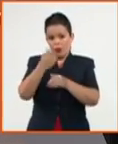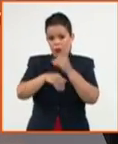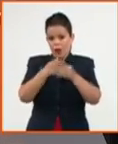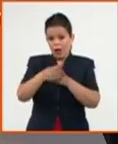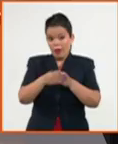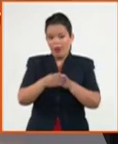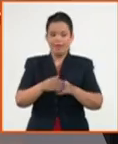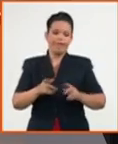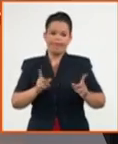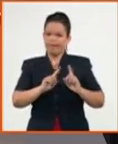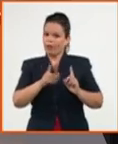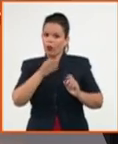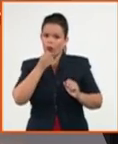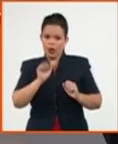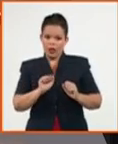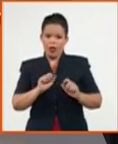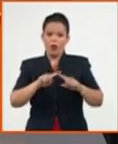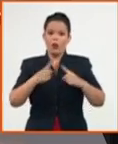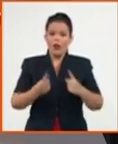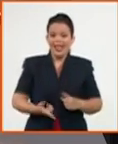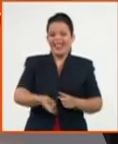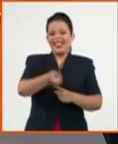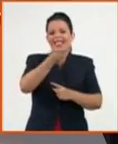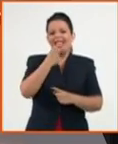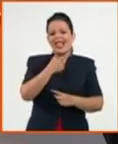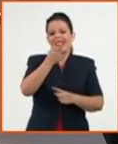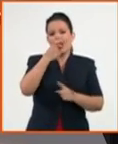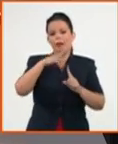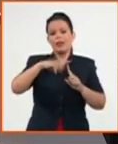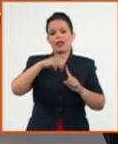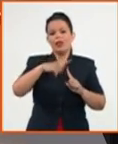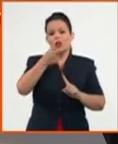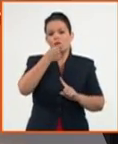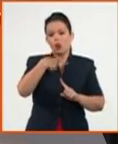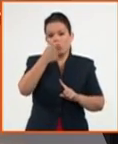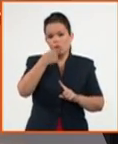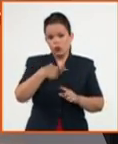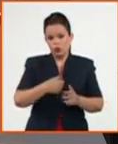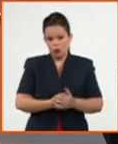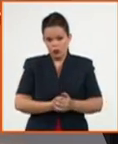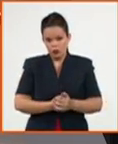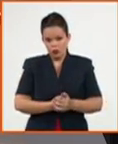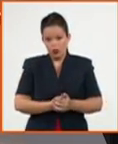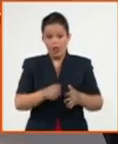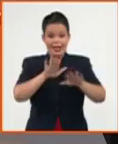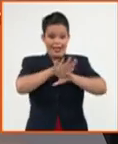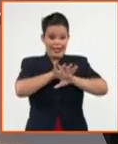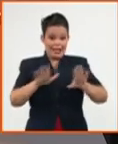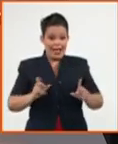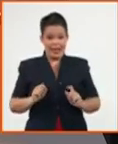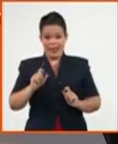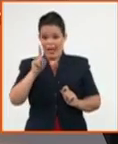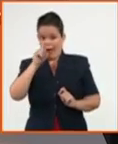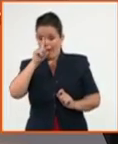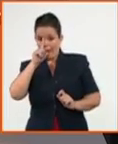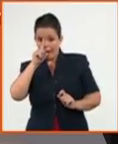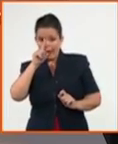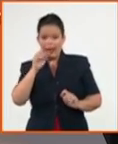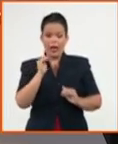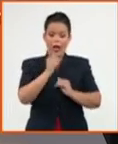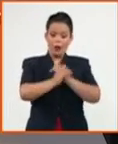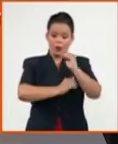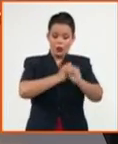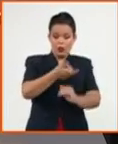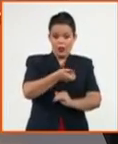una vez que terminen este tratamiento digamos que vayan a 12 de mantenimiento lo que llamamos dosis más baja pues a partir de la anuencia